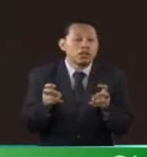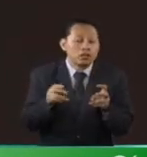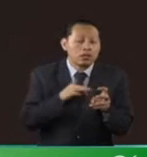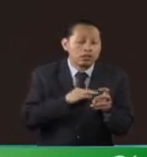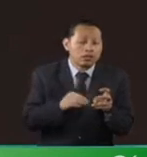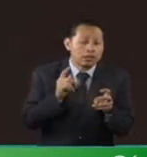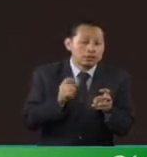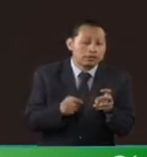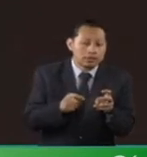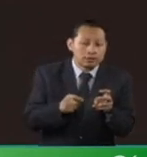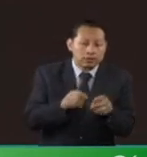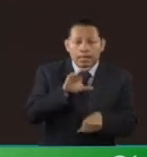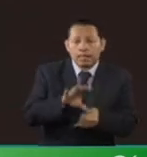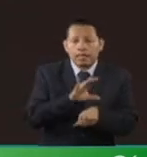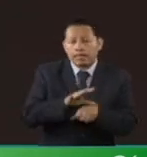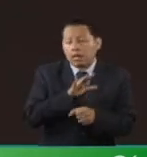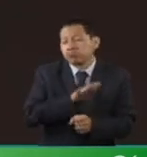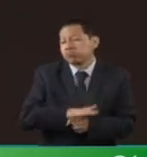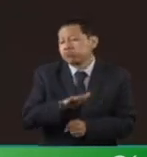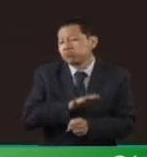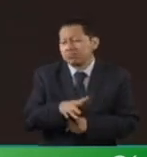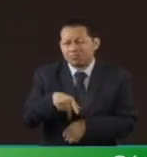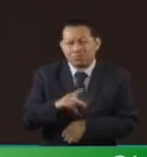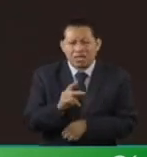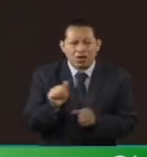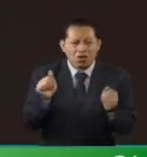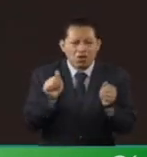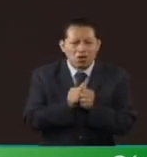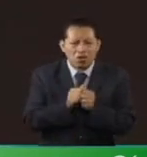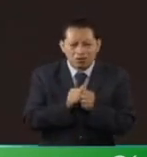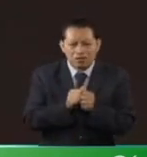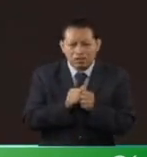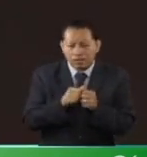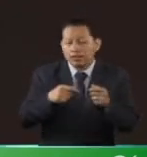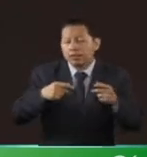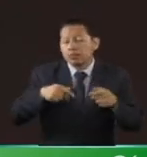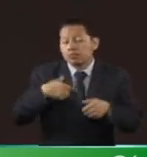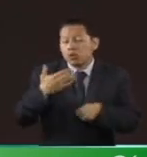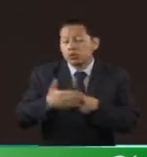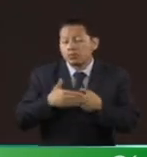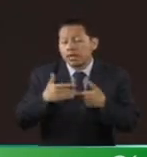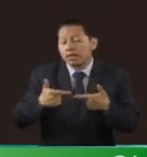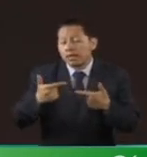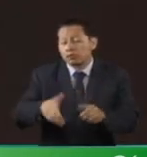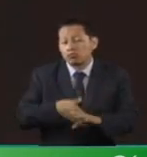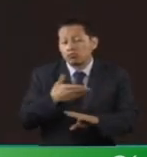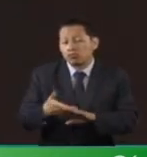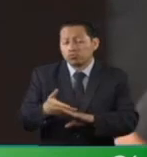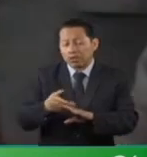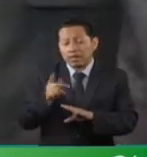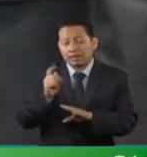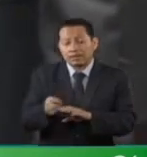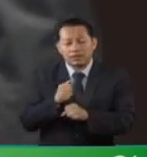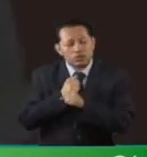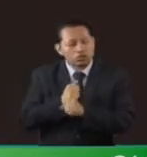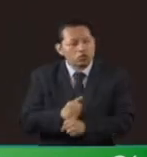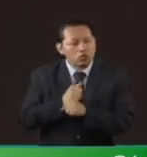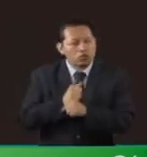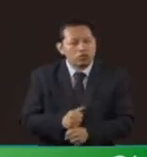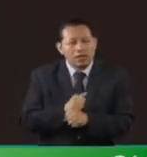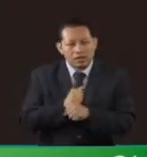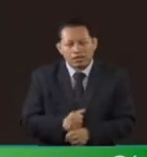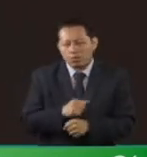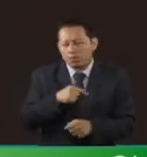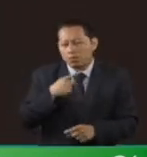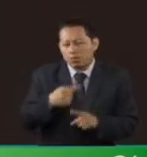autosuficiencia energética si es con cargo al bienestar de las próximas generaciones que padecerán las consecuencias del